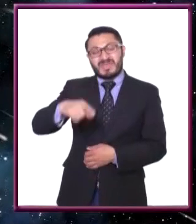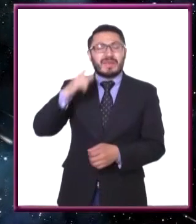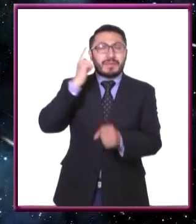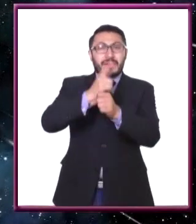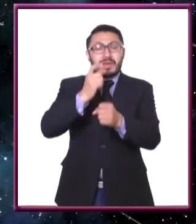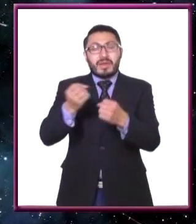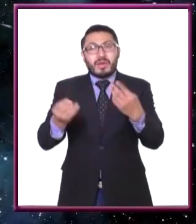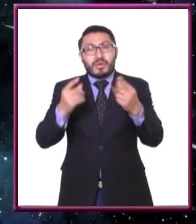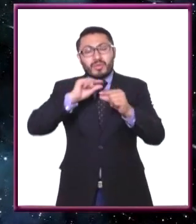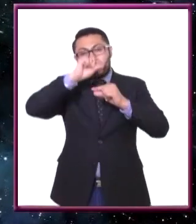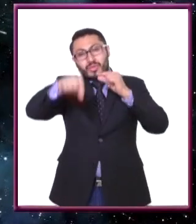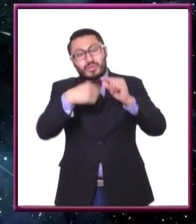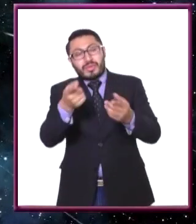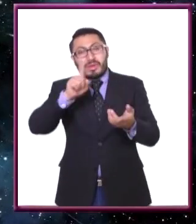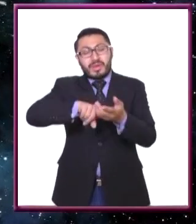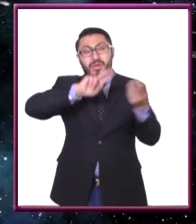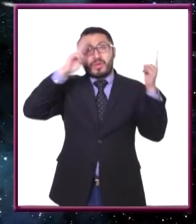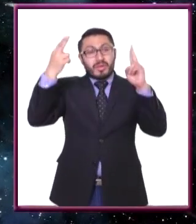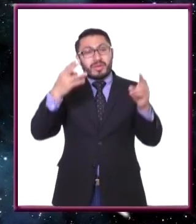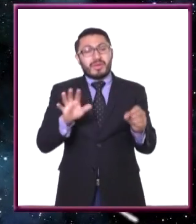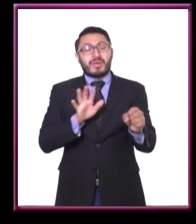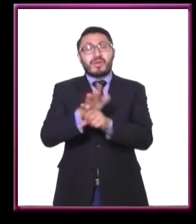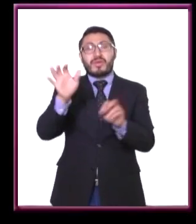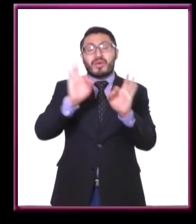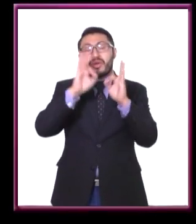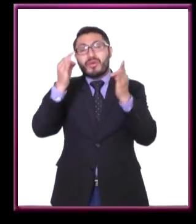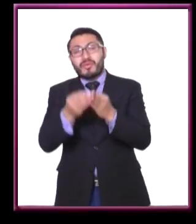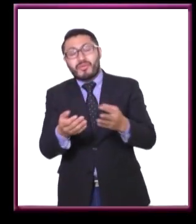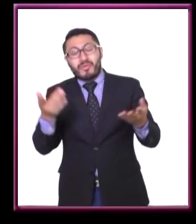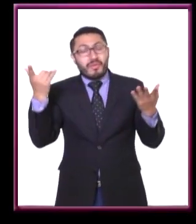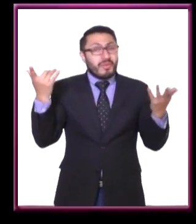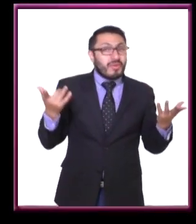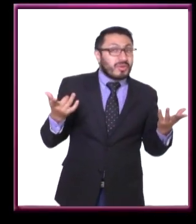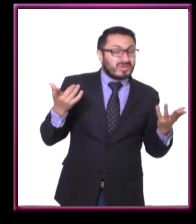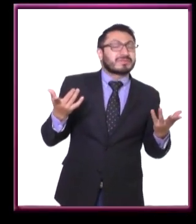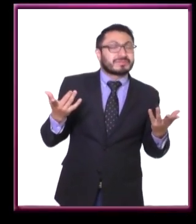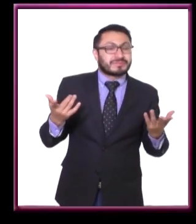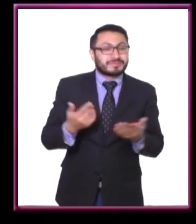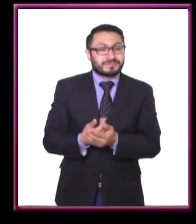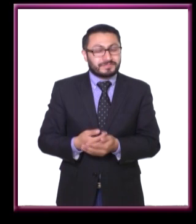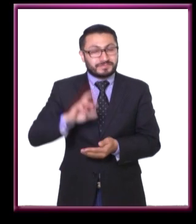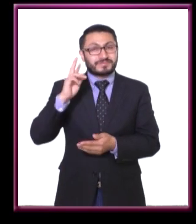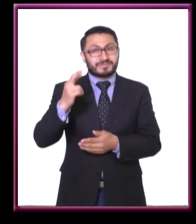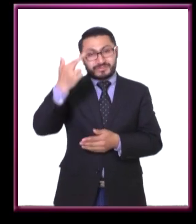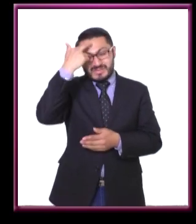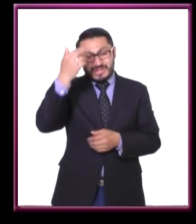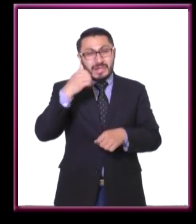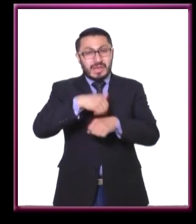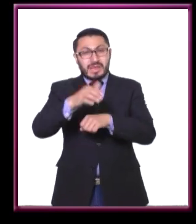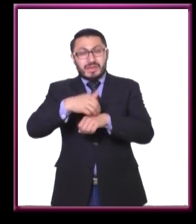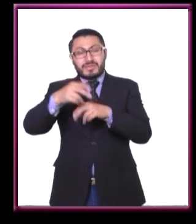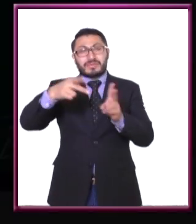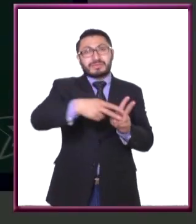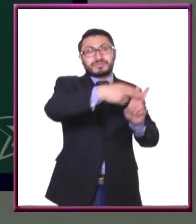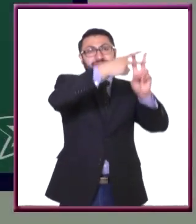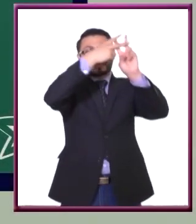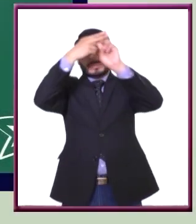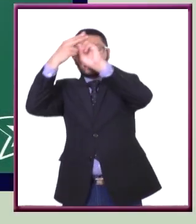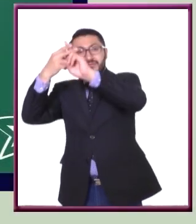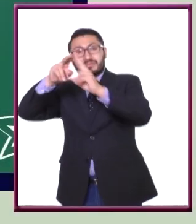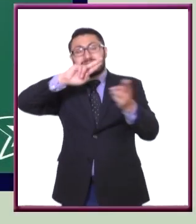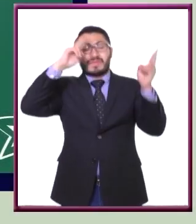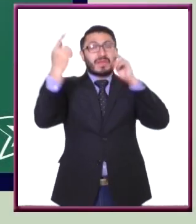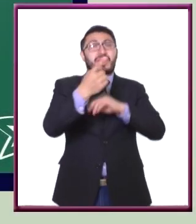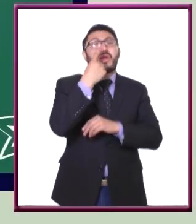número de átomos que hay en el universo? ¿De qué orden de magnitud sería? Recordemos que el número de estrellas